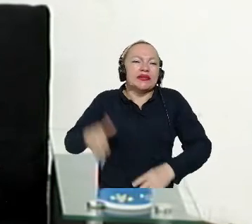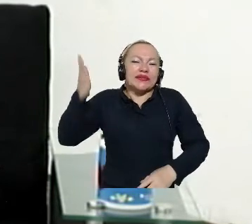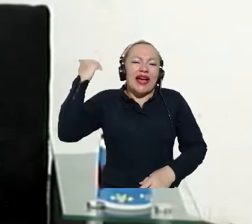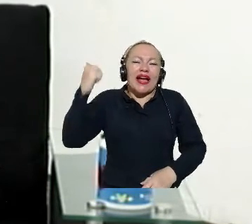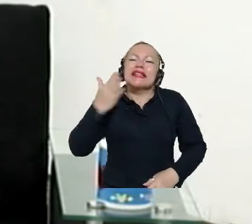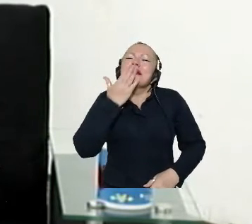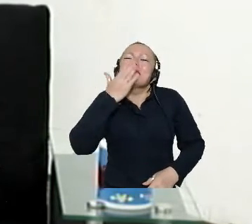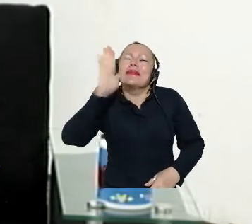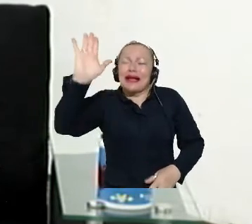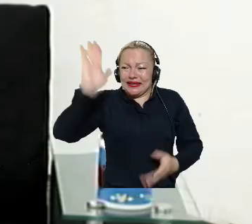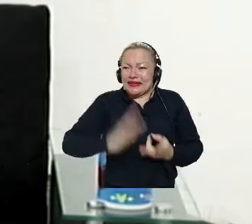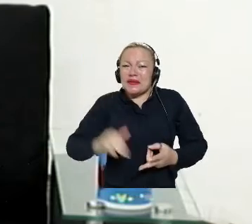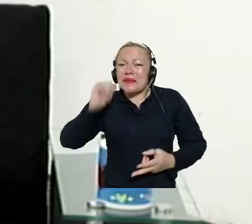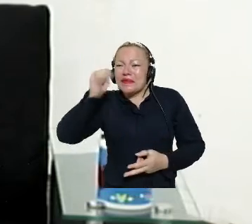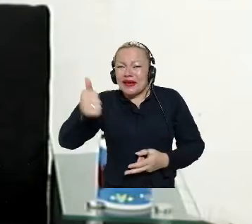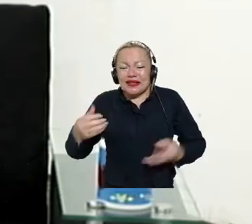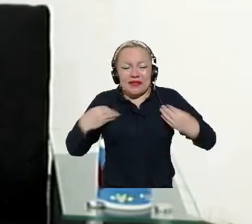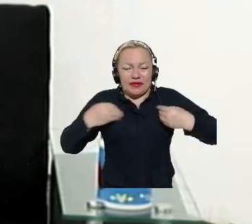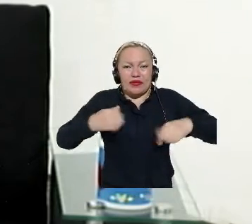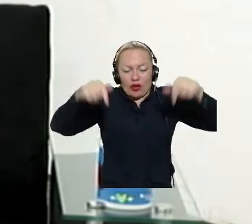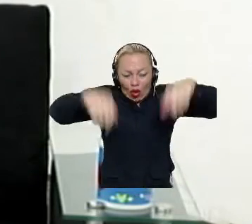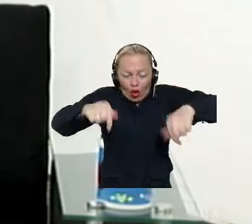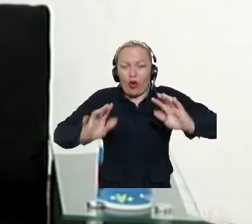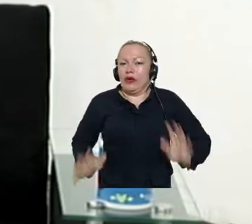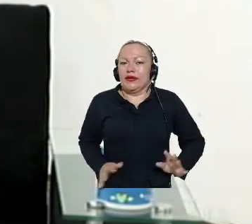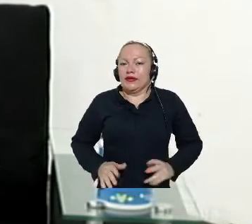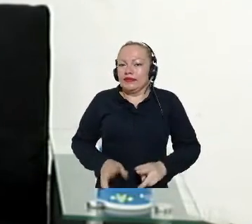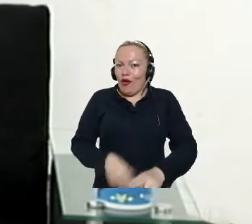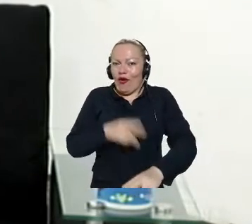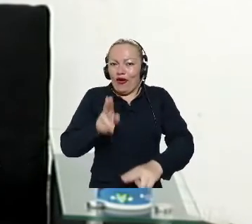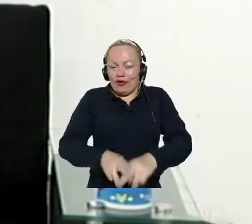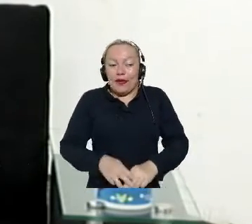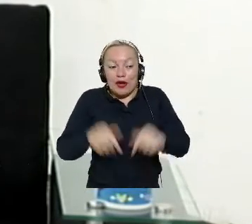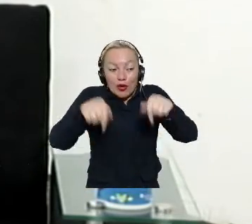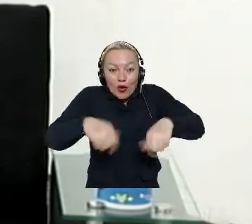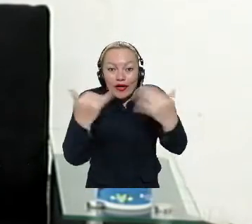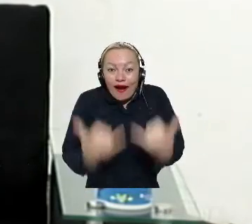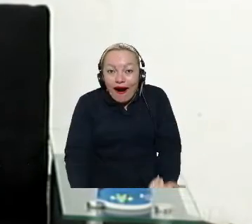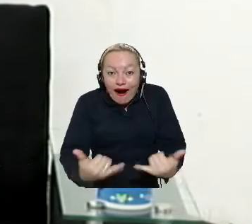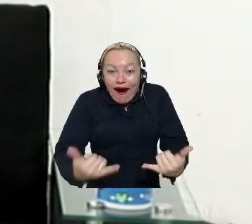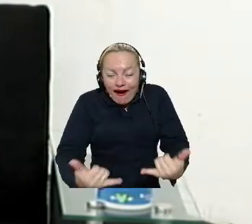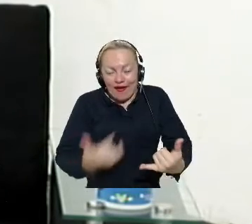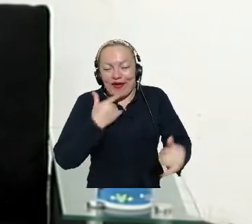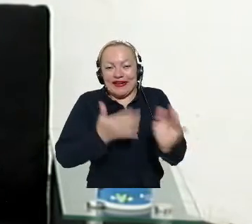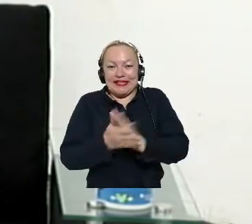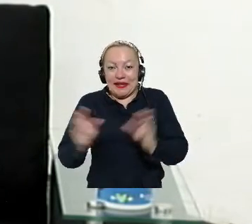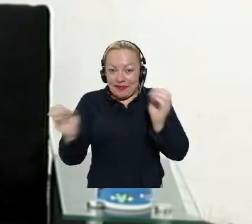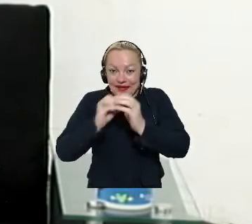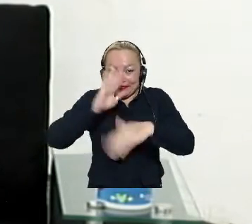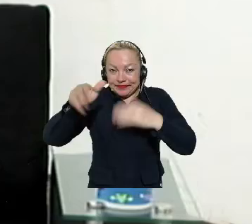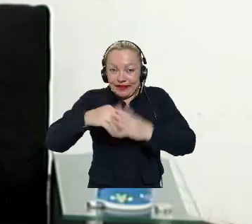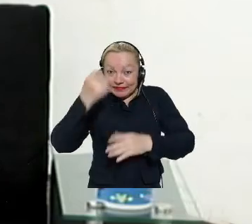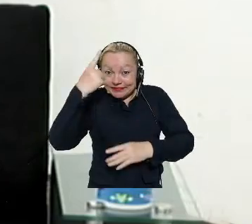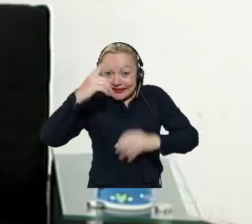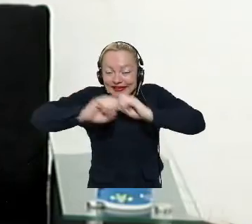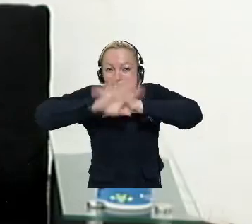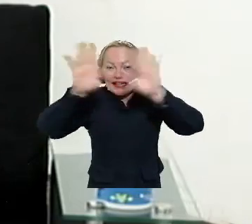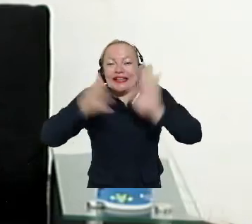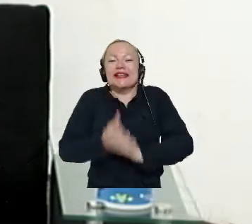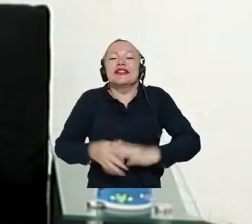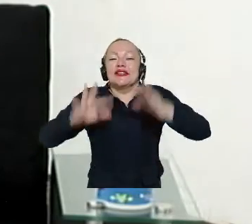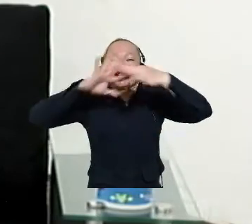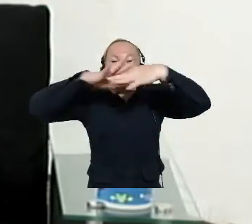fue, ya. Y el mañana no lo hemos vivido, entonces toca vivir el hoy. El hoy, el presente. Ahora. El ahora. Yes. Así es, entonces esa